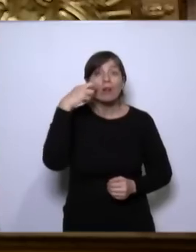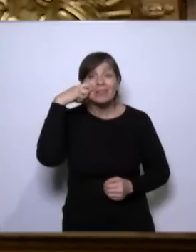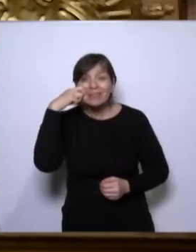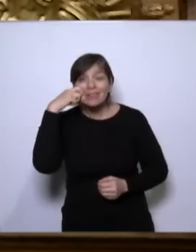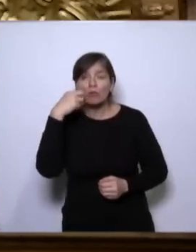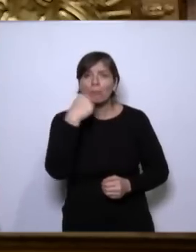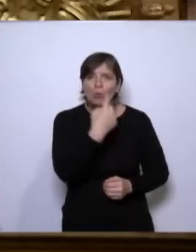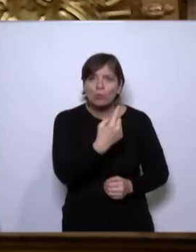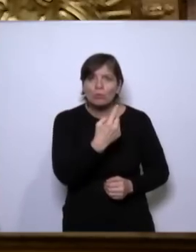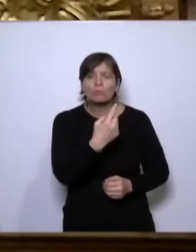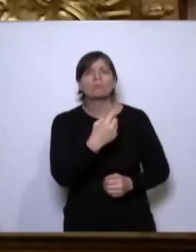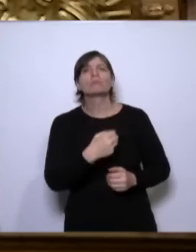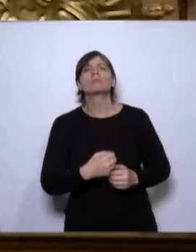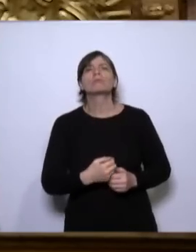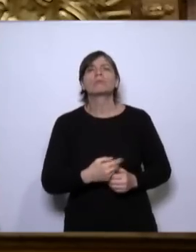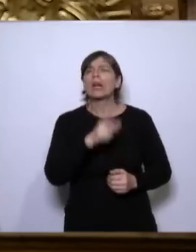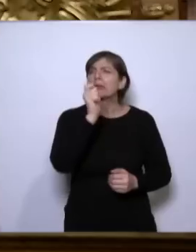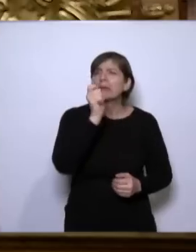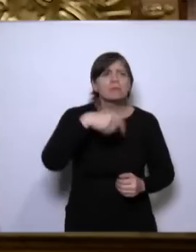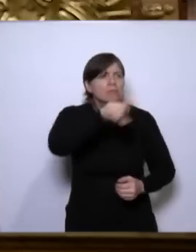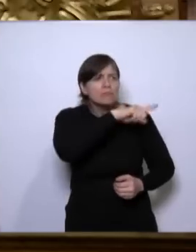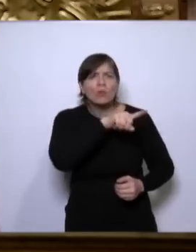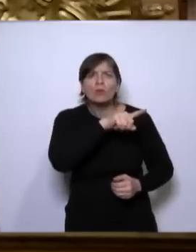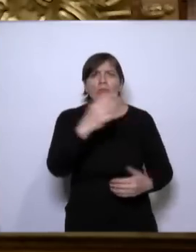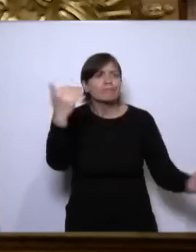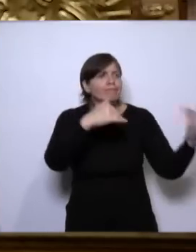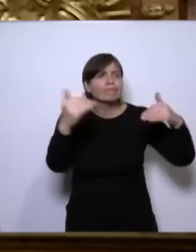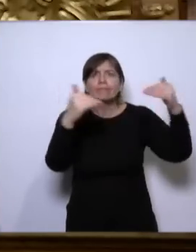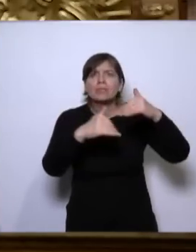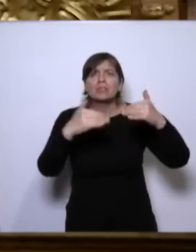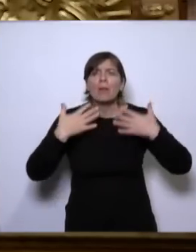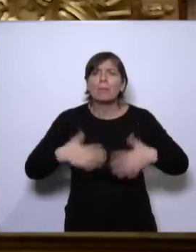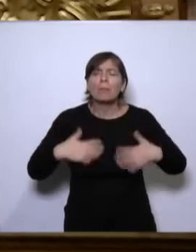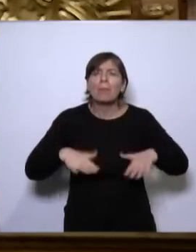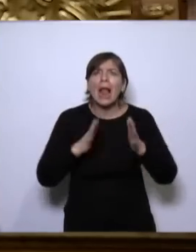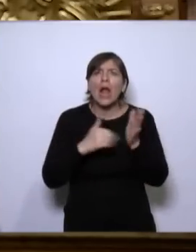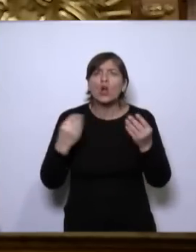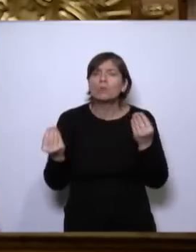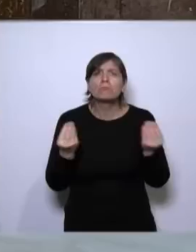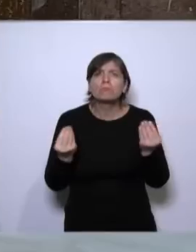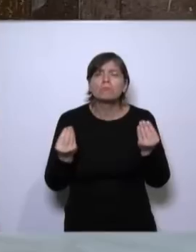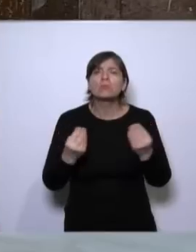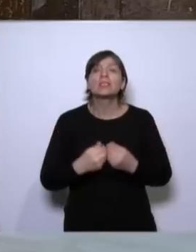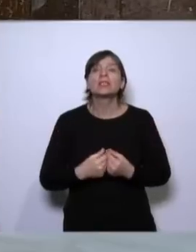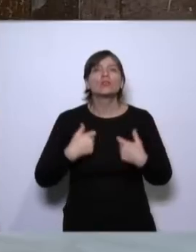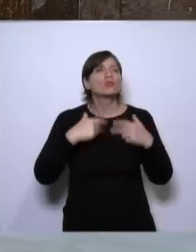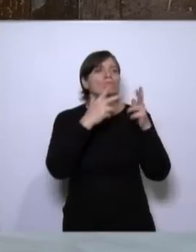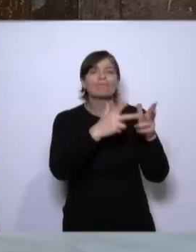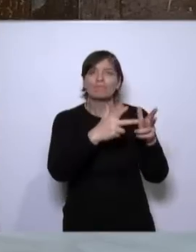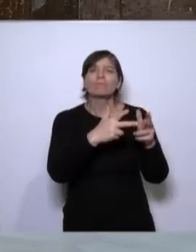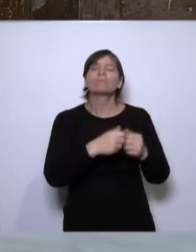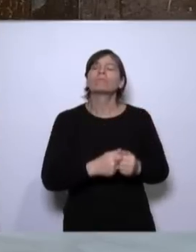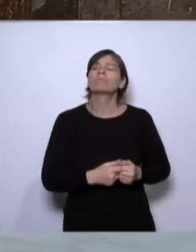me preguntó: ¿Quiénes son y de dónde vienen los que están revestidos de túnicas blancas? Yo le